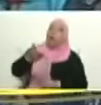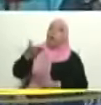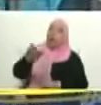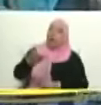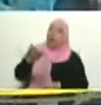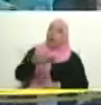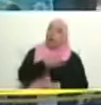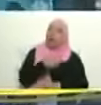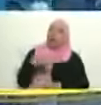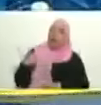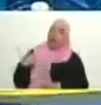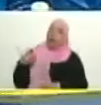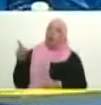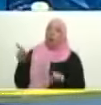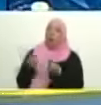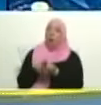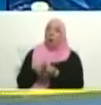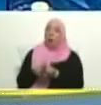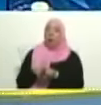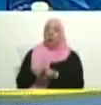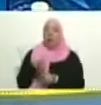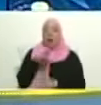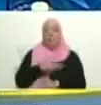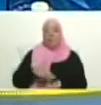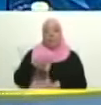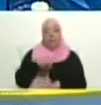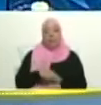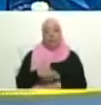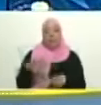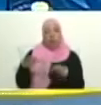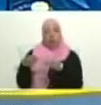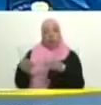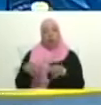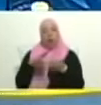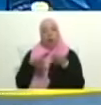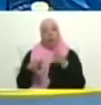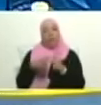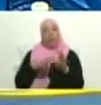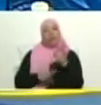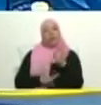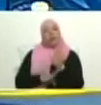Quiero decir que el vértice de la gran misión Cuadrantes de Paz avanza.